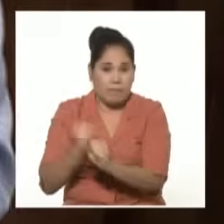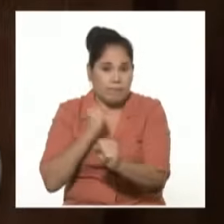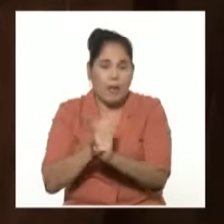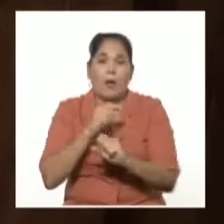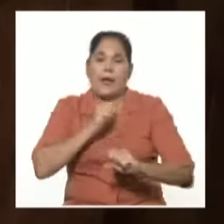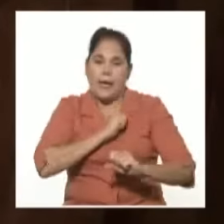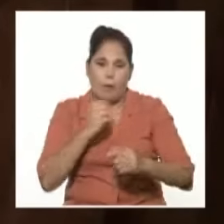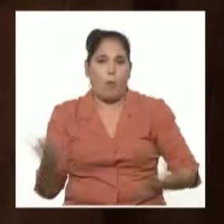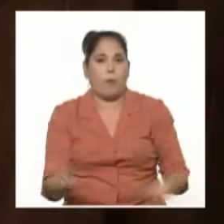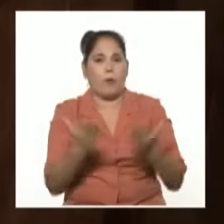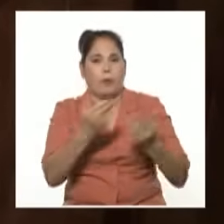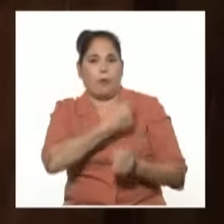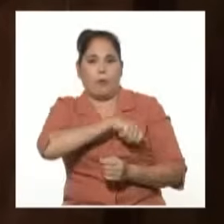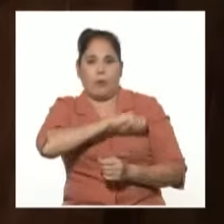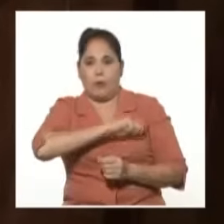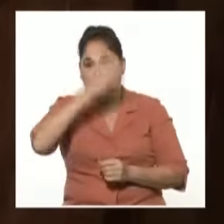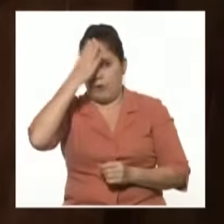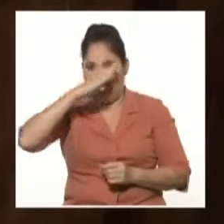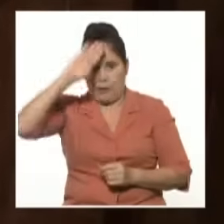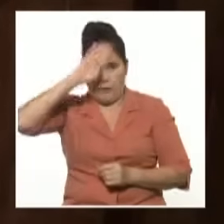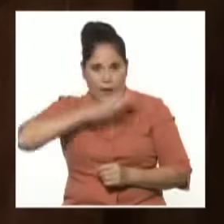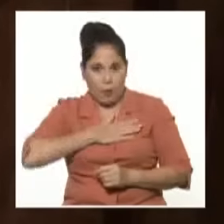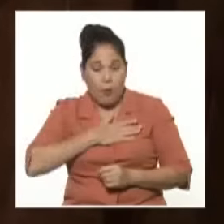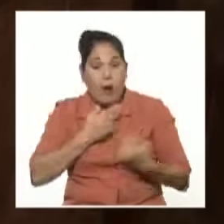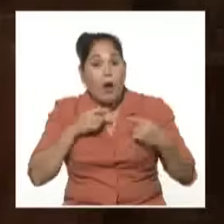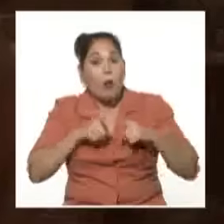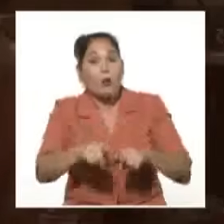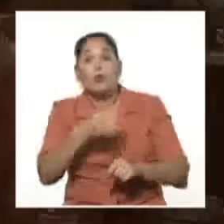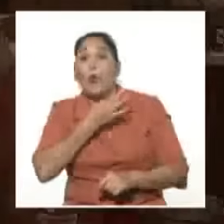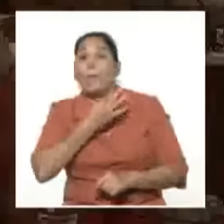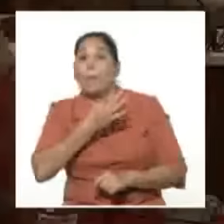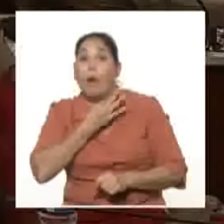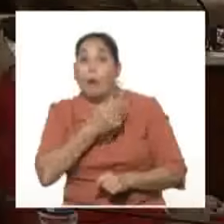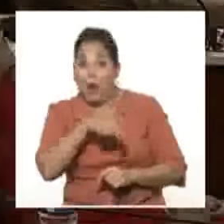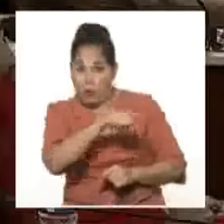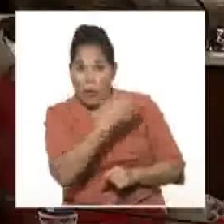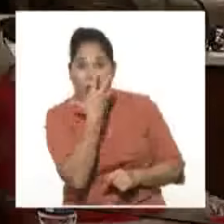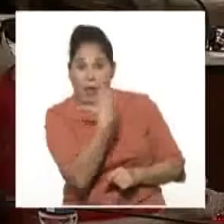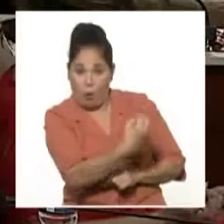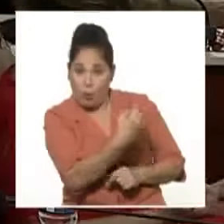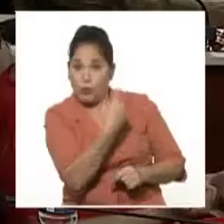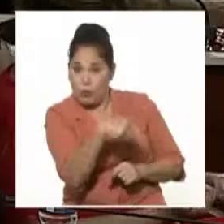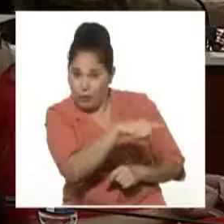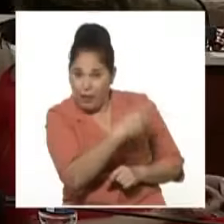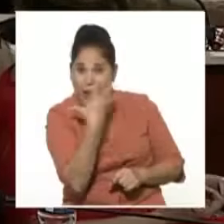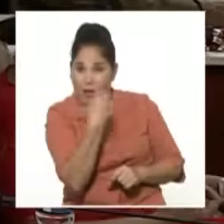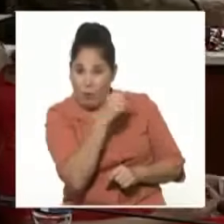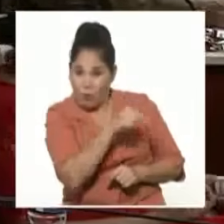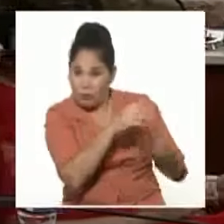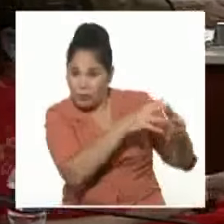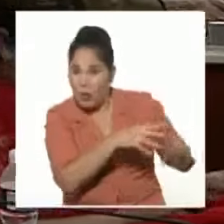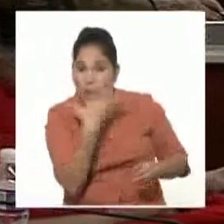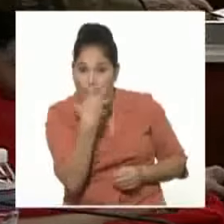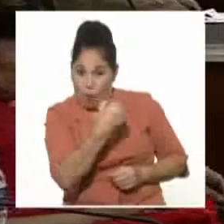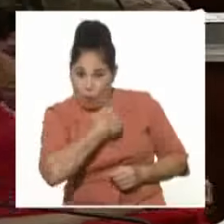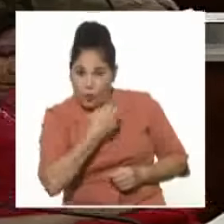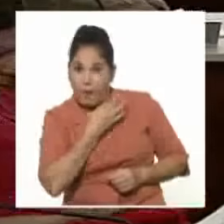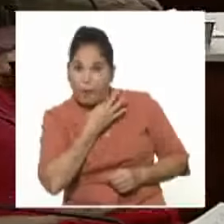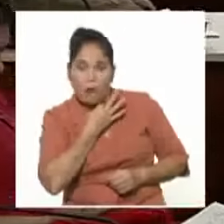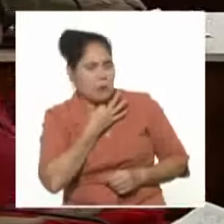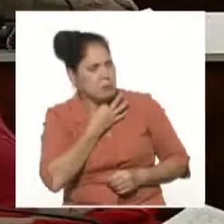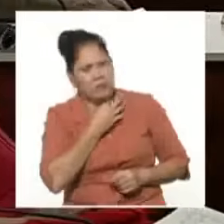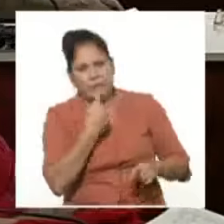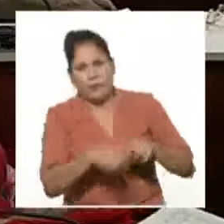que este pueblo merece. Pero junto a esa pobreza que tanto le gusta ver al enemigo de la nación heroica, hay otra